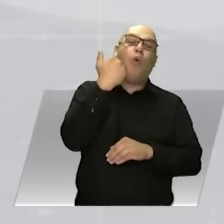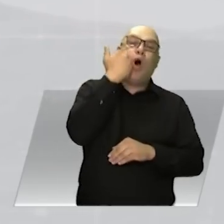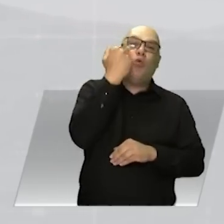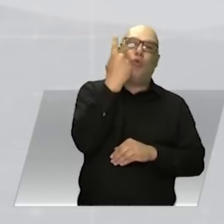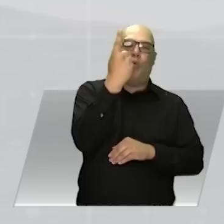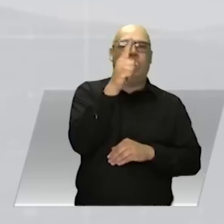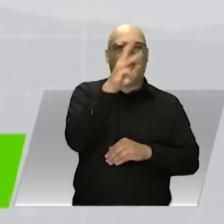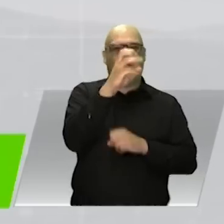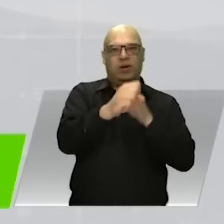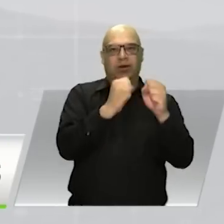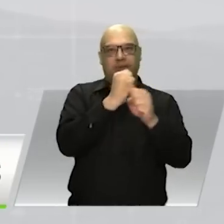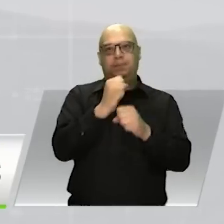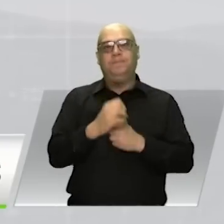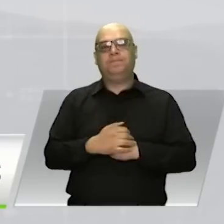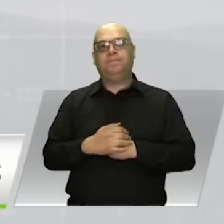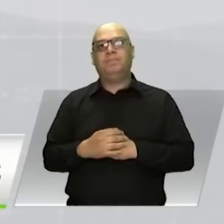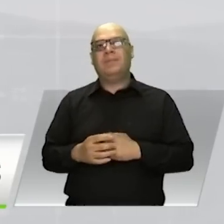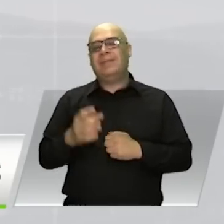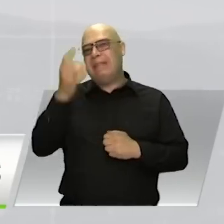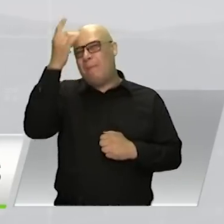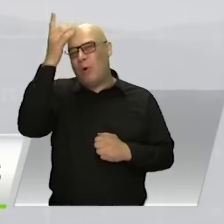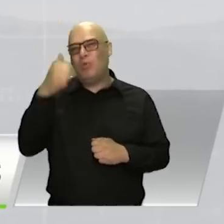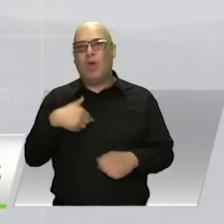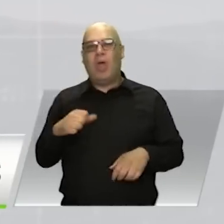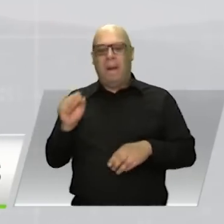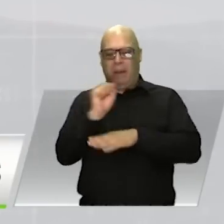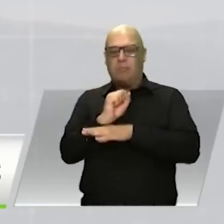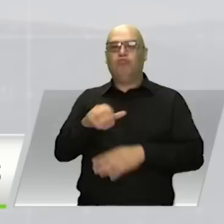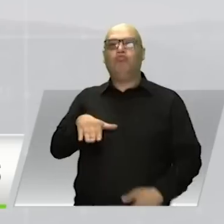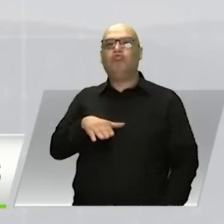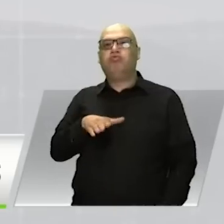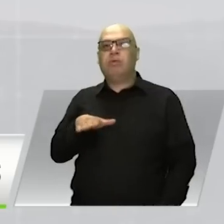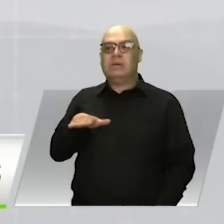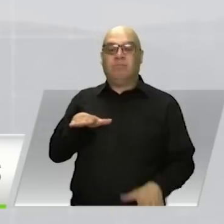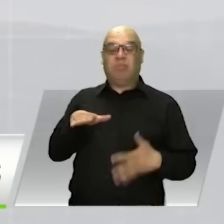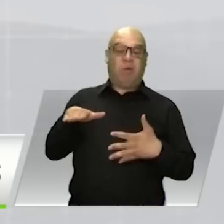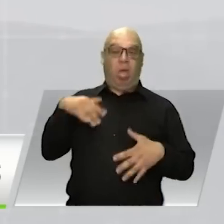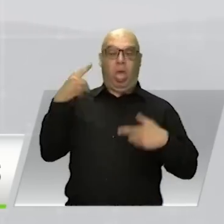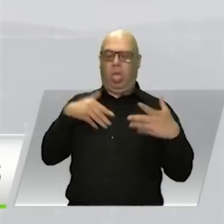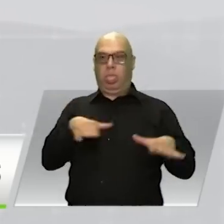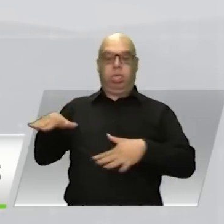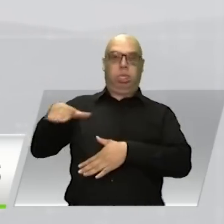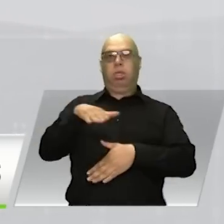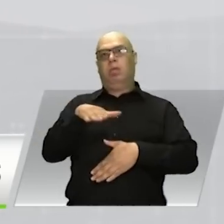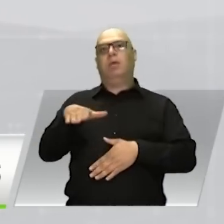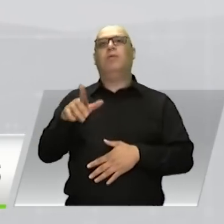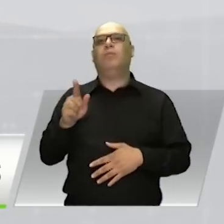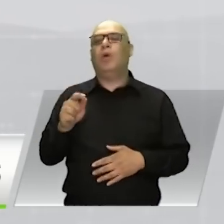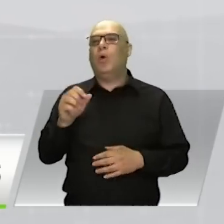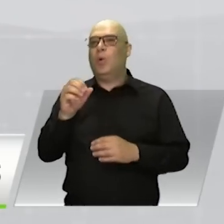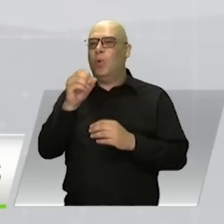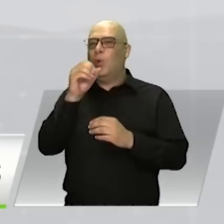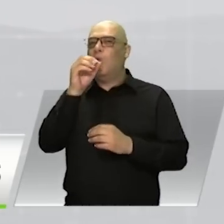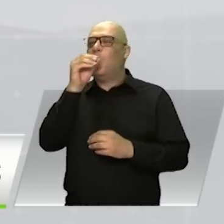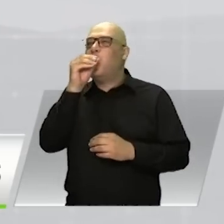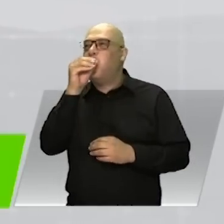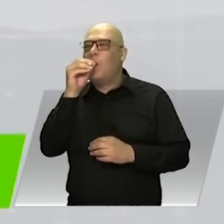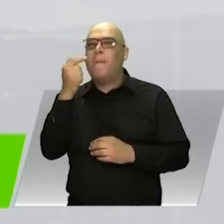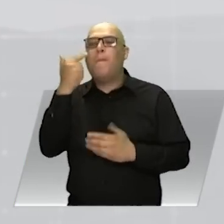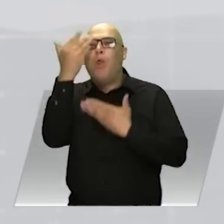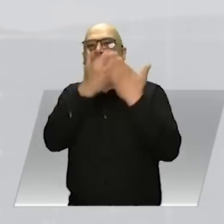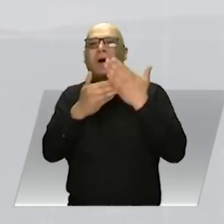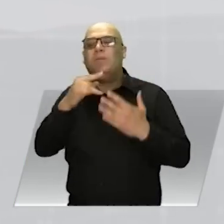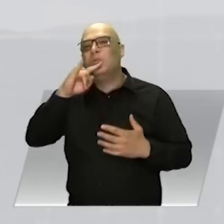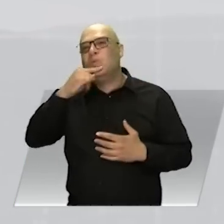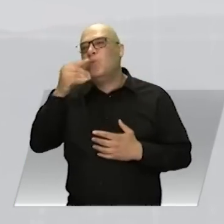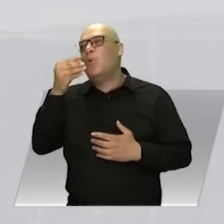pudo haber perdido el control fácilmente. Y lo de la prueba de alcoholemia, resulta que el